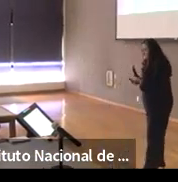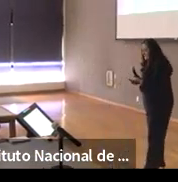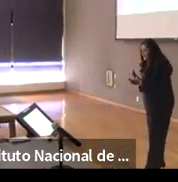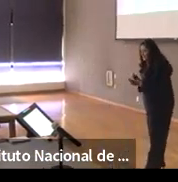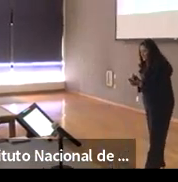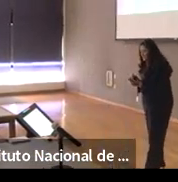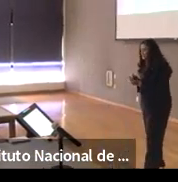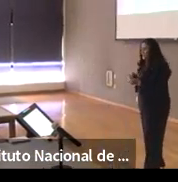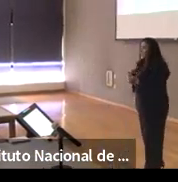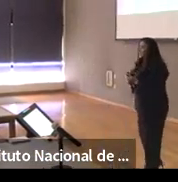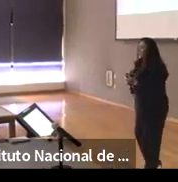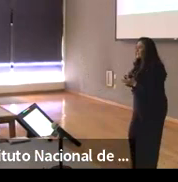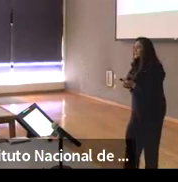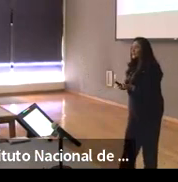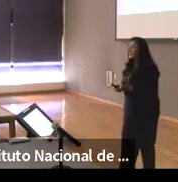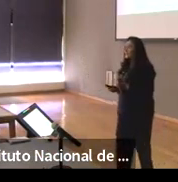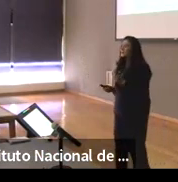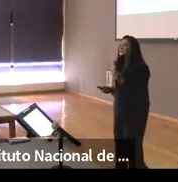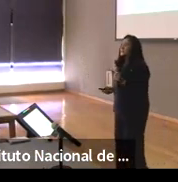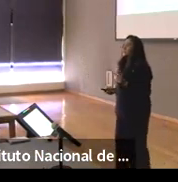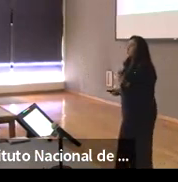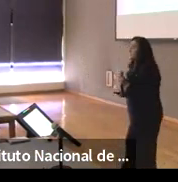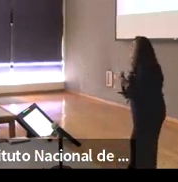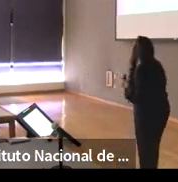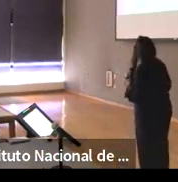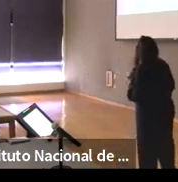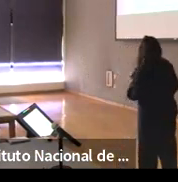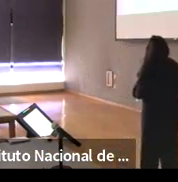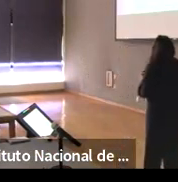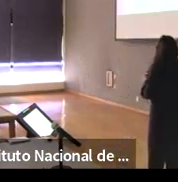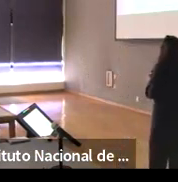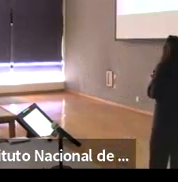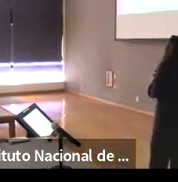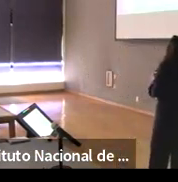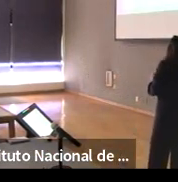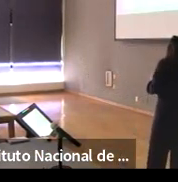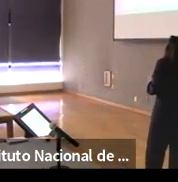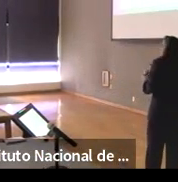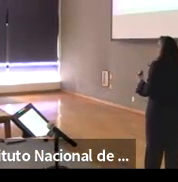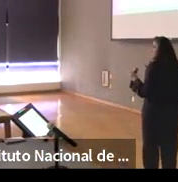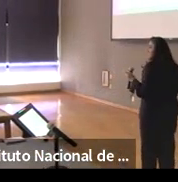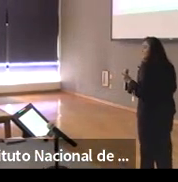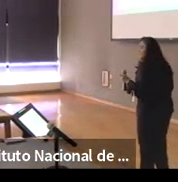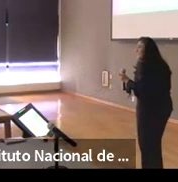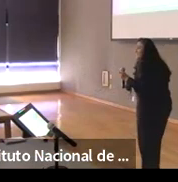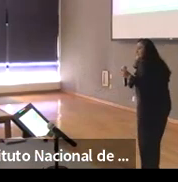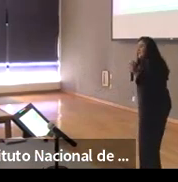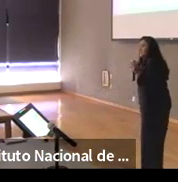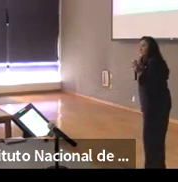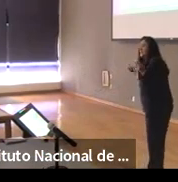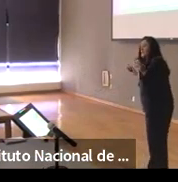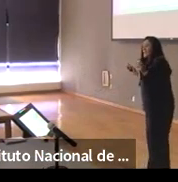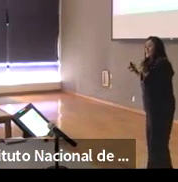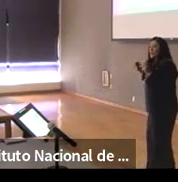ver en este caso en la parte teórica porque es muy importante y obviamente tiene que haber un método ya